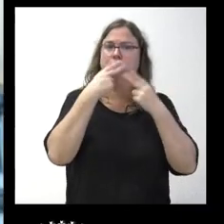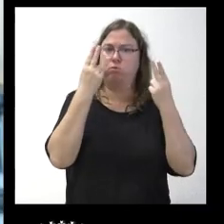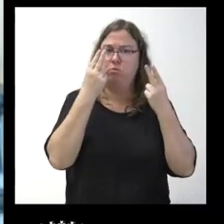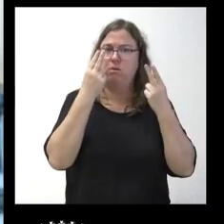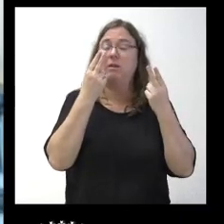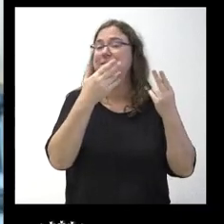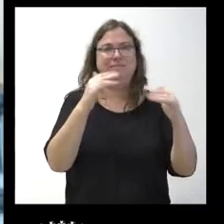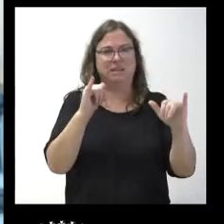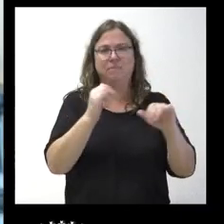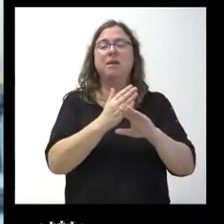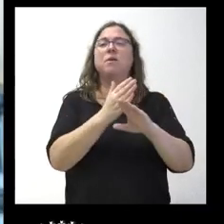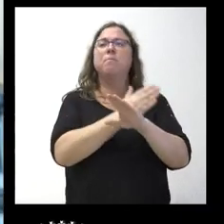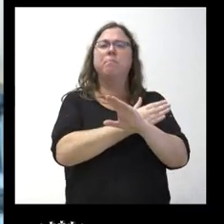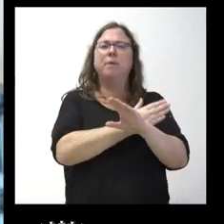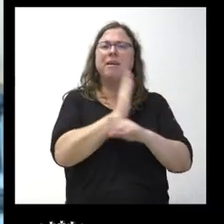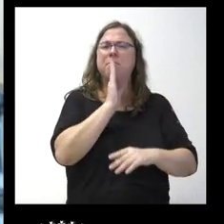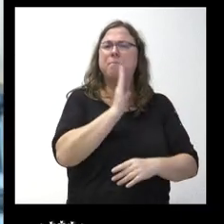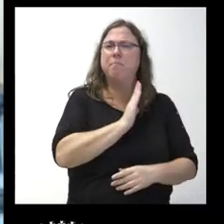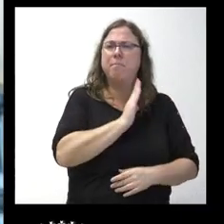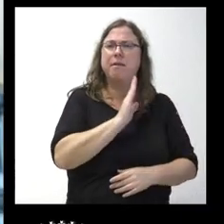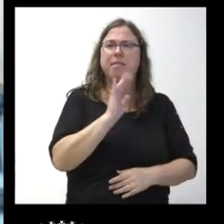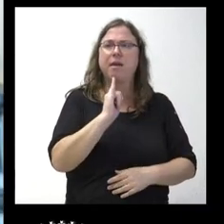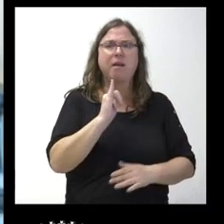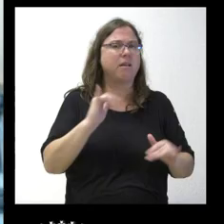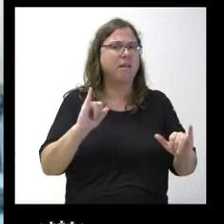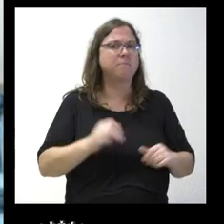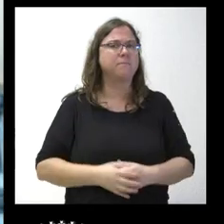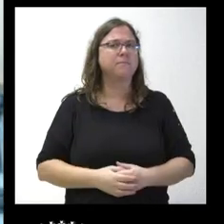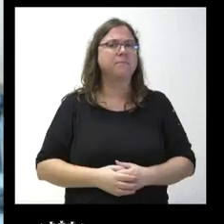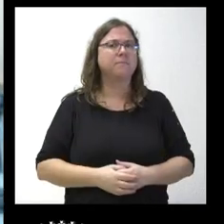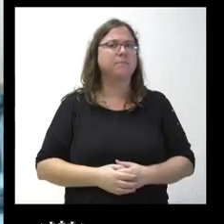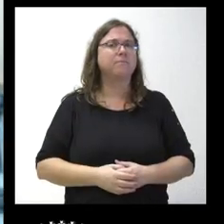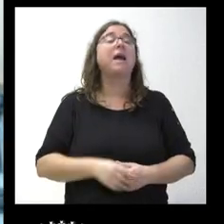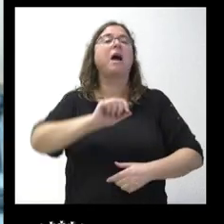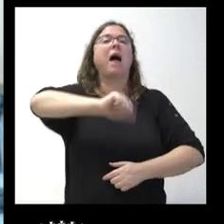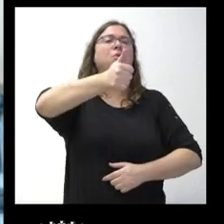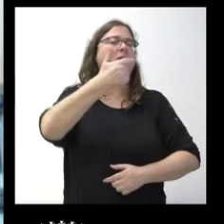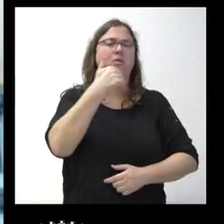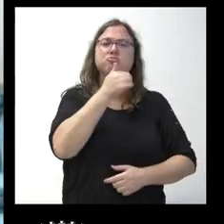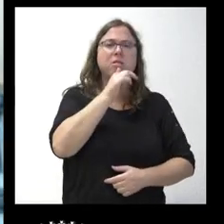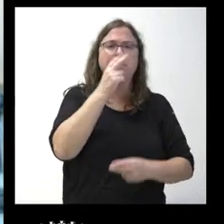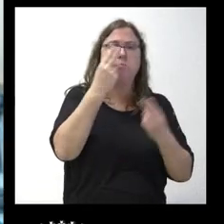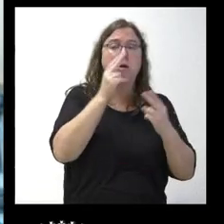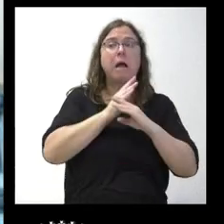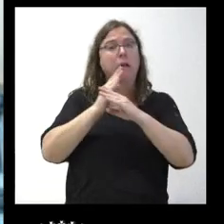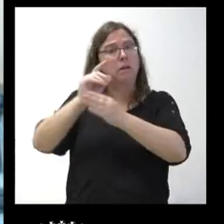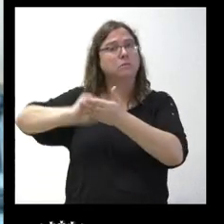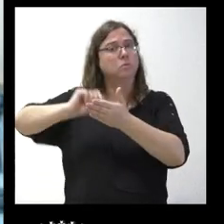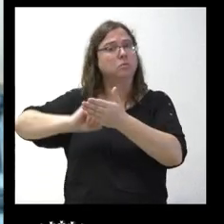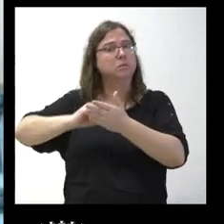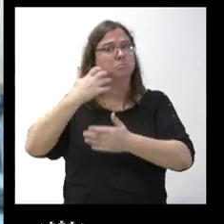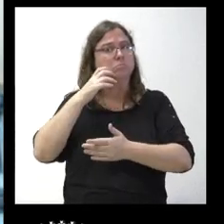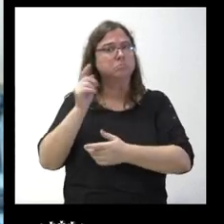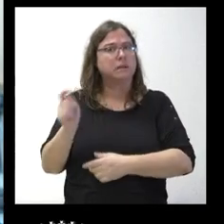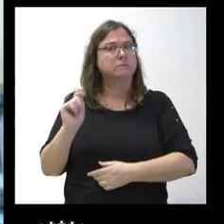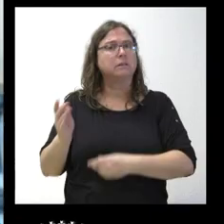preadjudicación que parece que que hay y tal es muy raro porque en el resto de contratos se